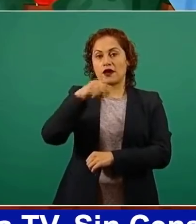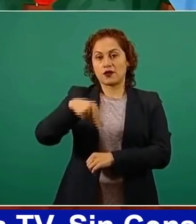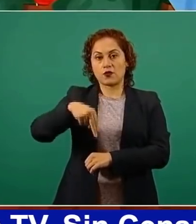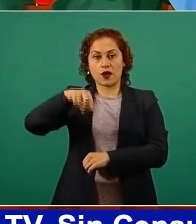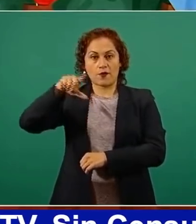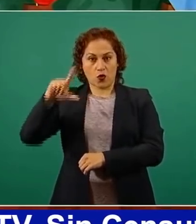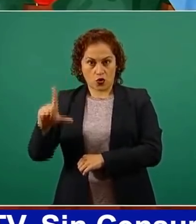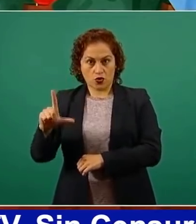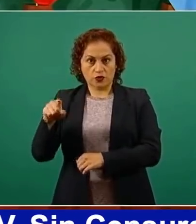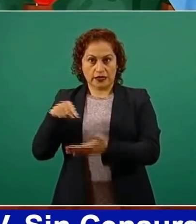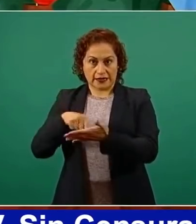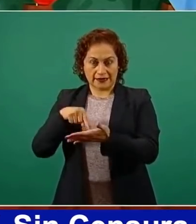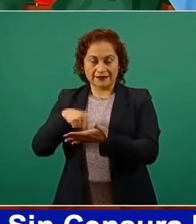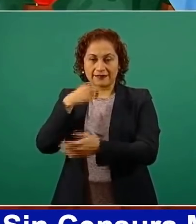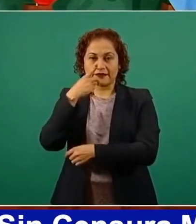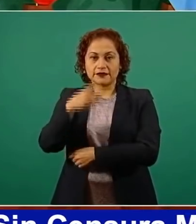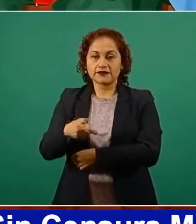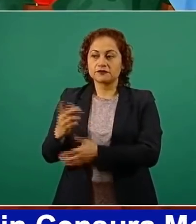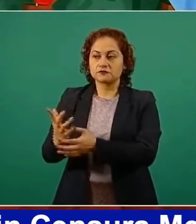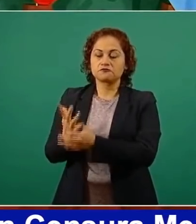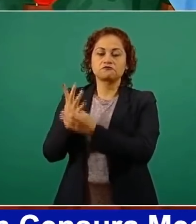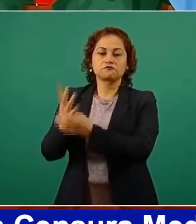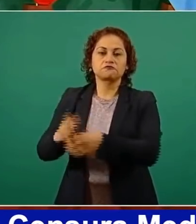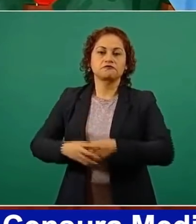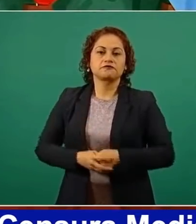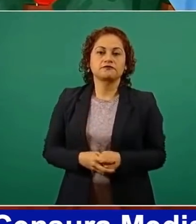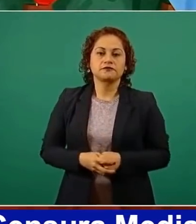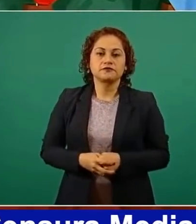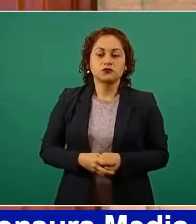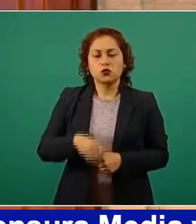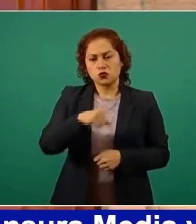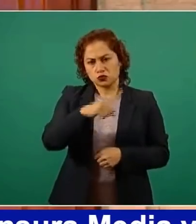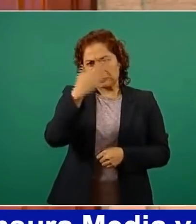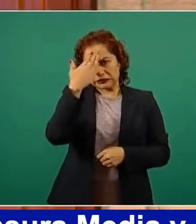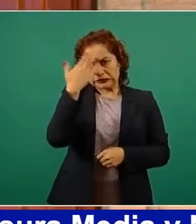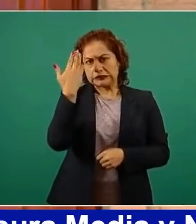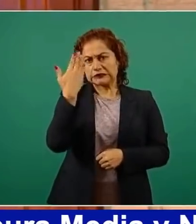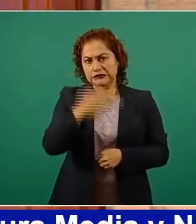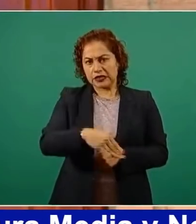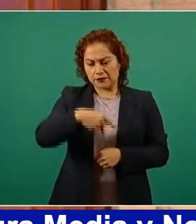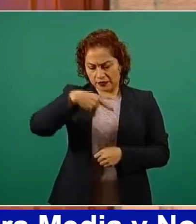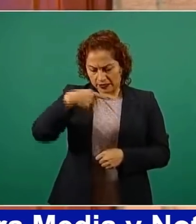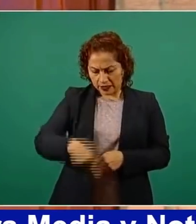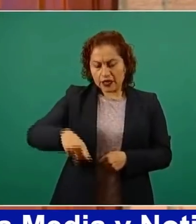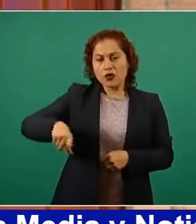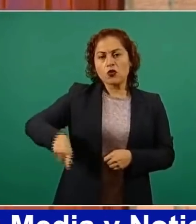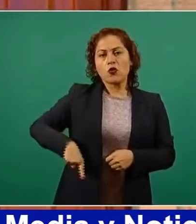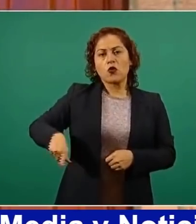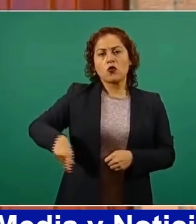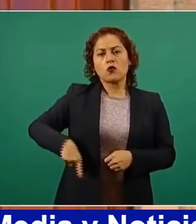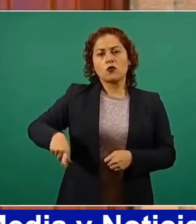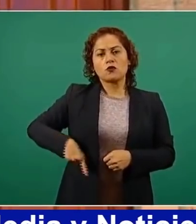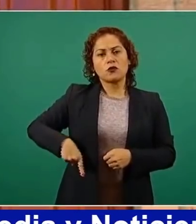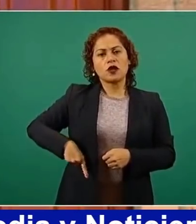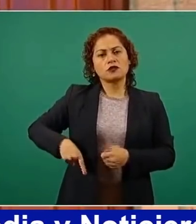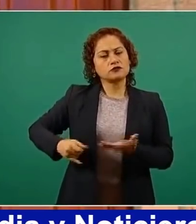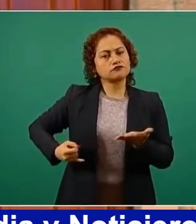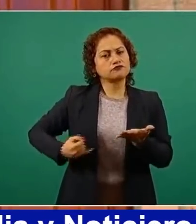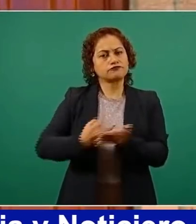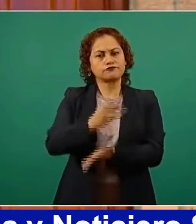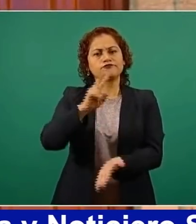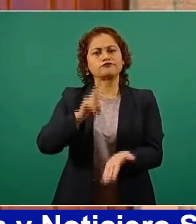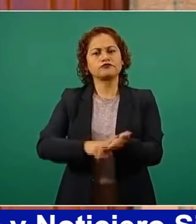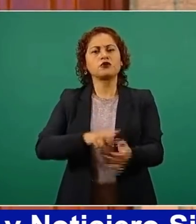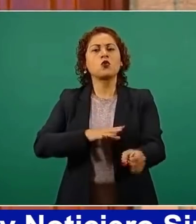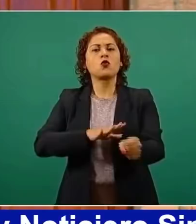Cito, usted sabe que los principios de nuestro gobierno son hacer que sea